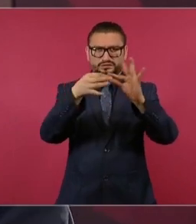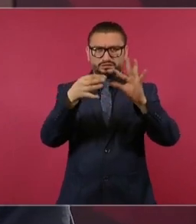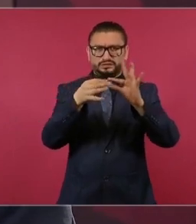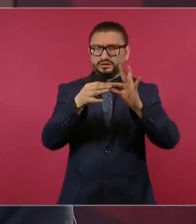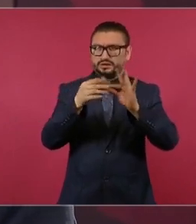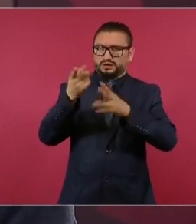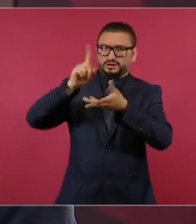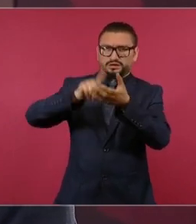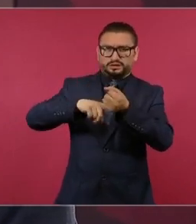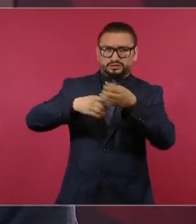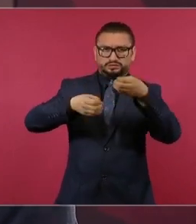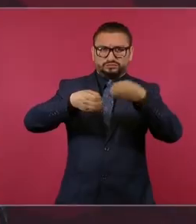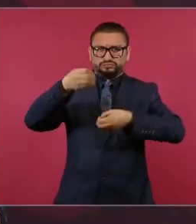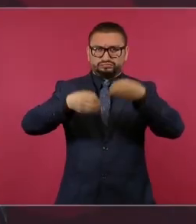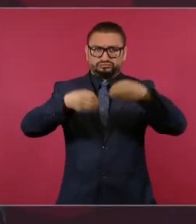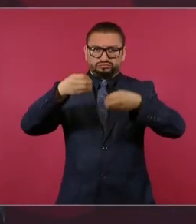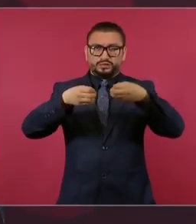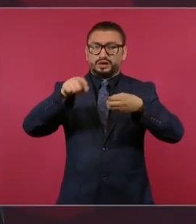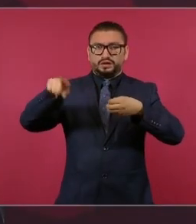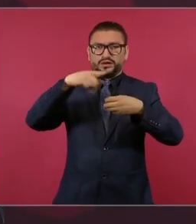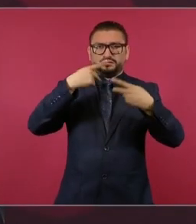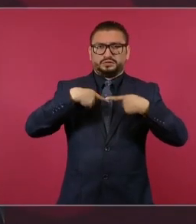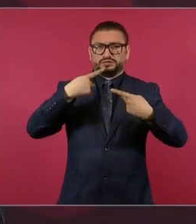cuántos ministros retirados